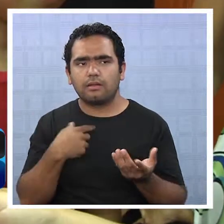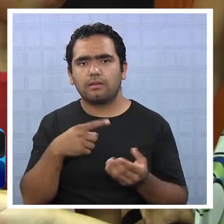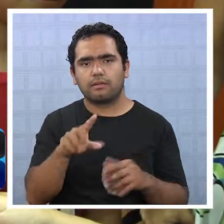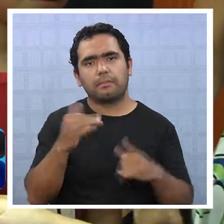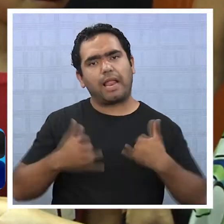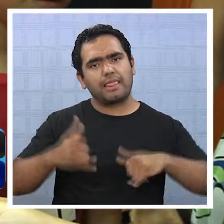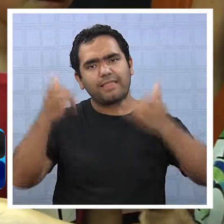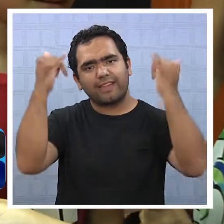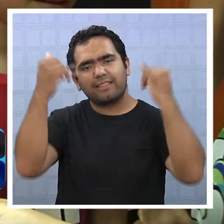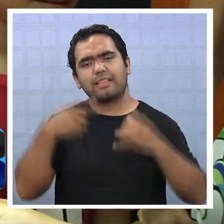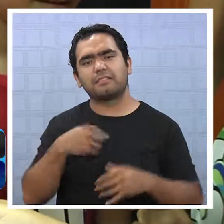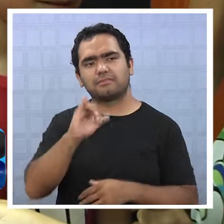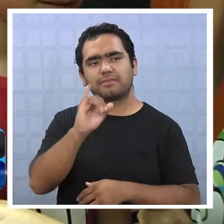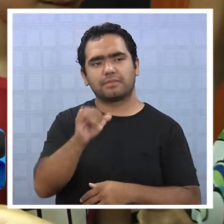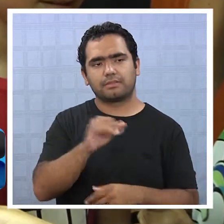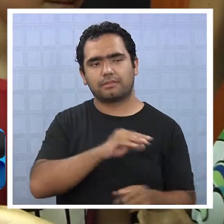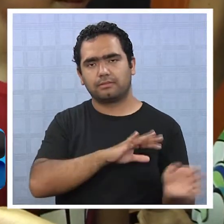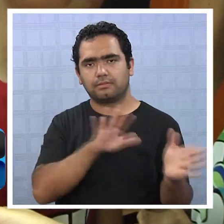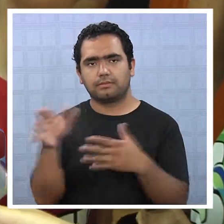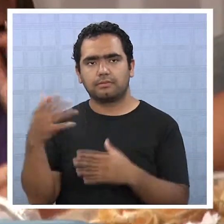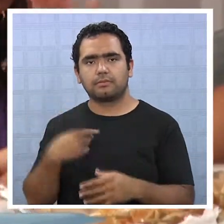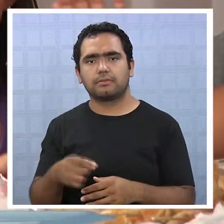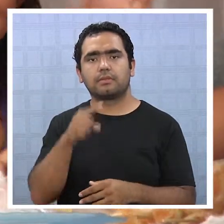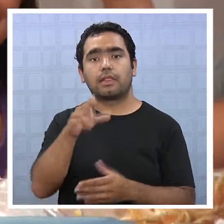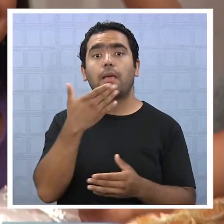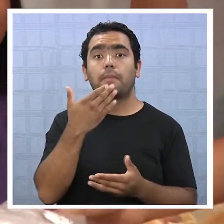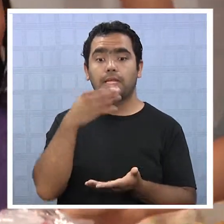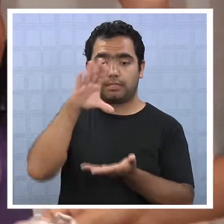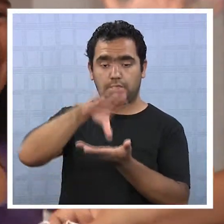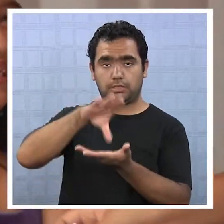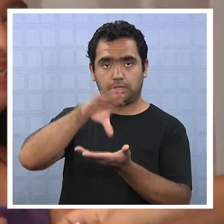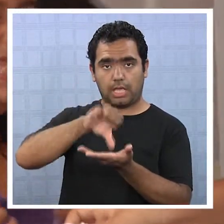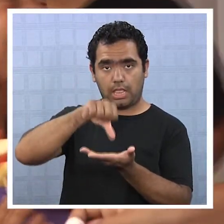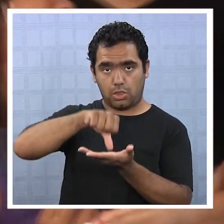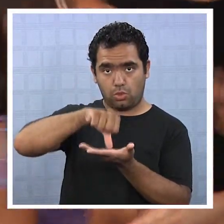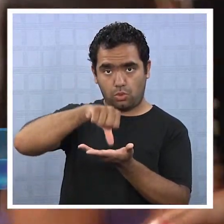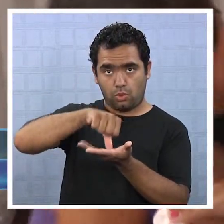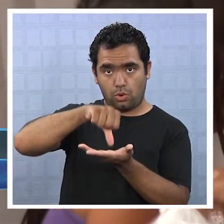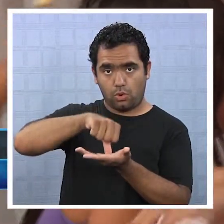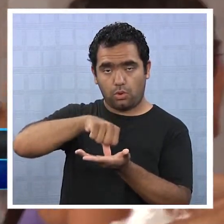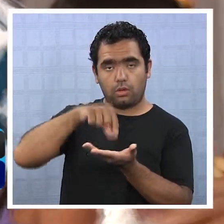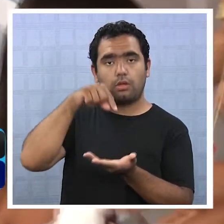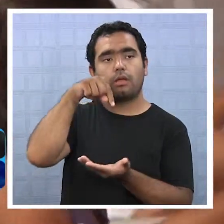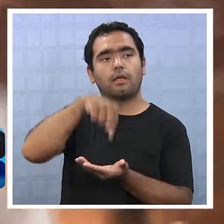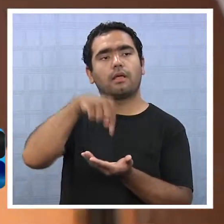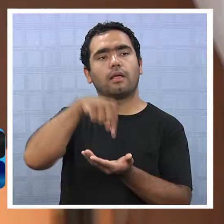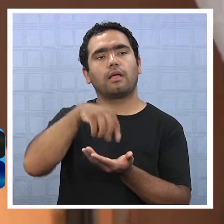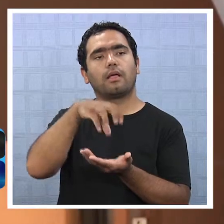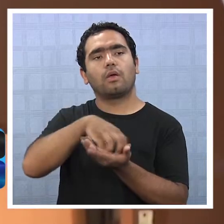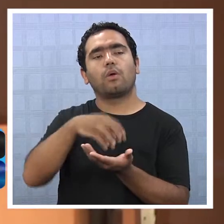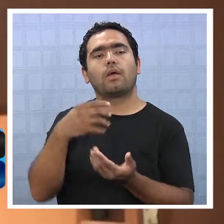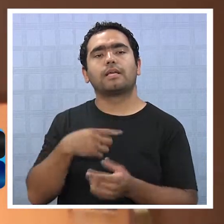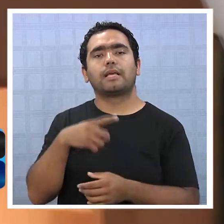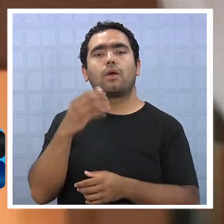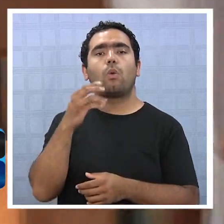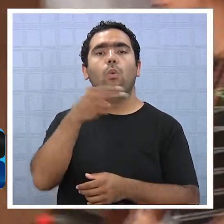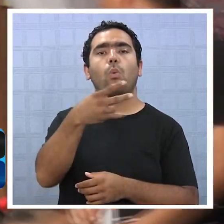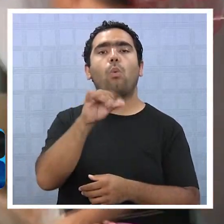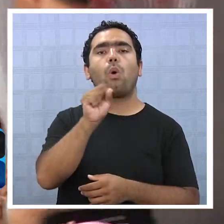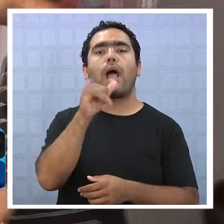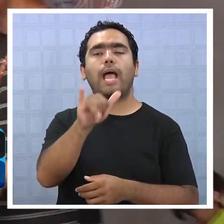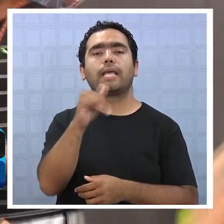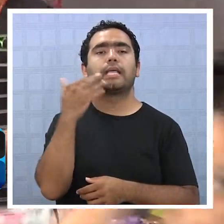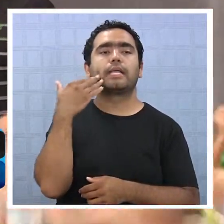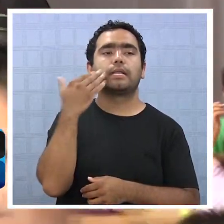para qué? Para divertirnos. divertirnos. También en pleno centro, la Escuela de Verano de la UAY se encarga de 70